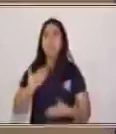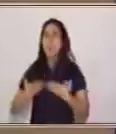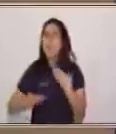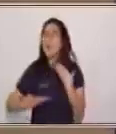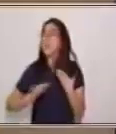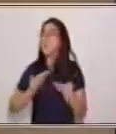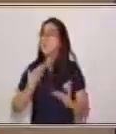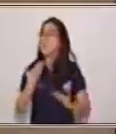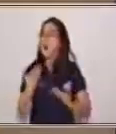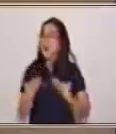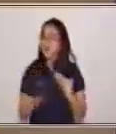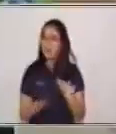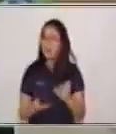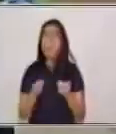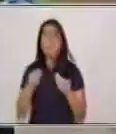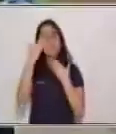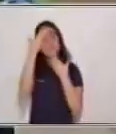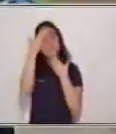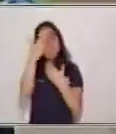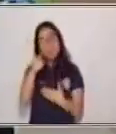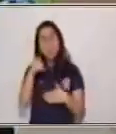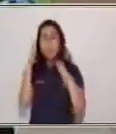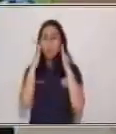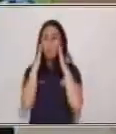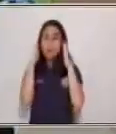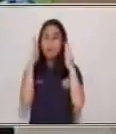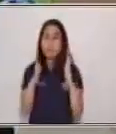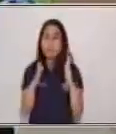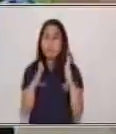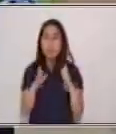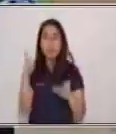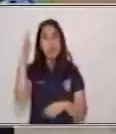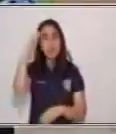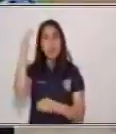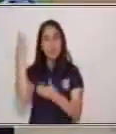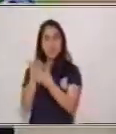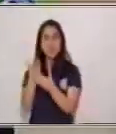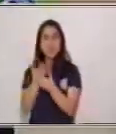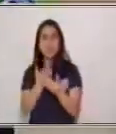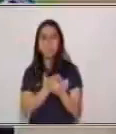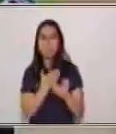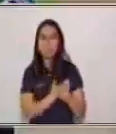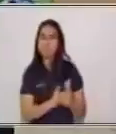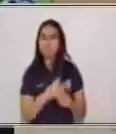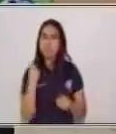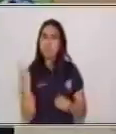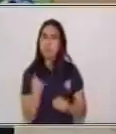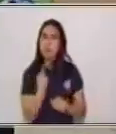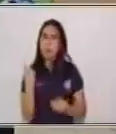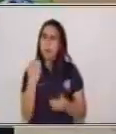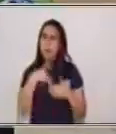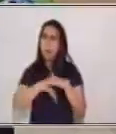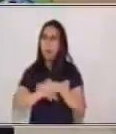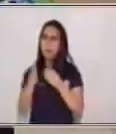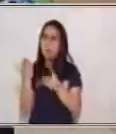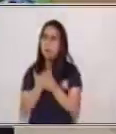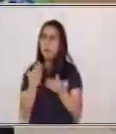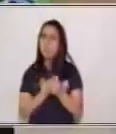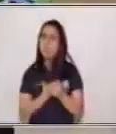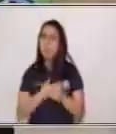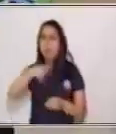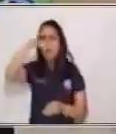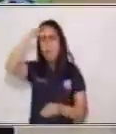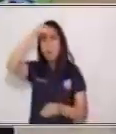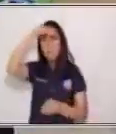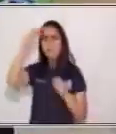Bueno, muchas gracias por tu atención y ten presente de guardar tus trabajos y ejercicios en tu portafolio de Aprendo en Casa. También